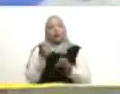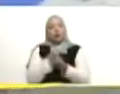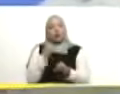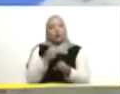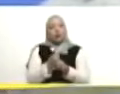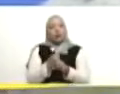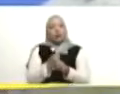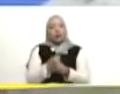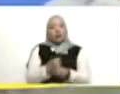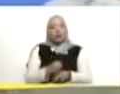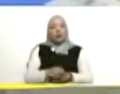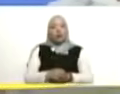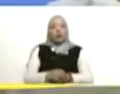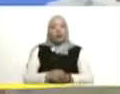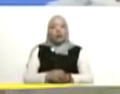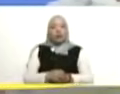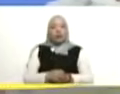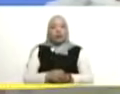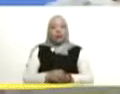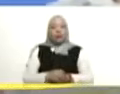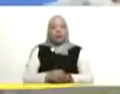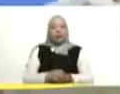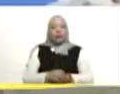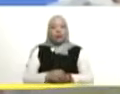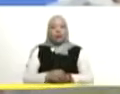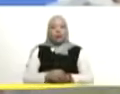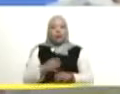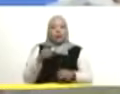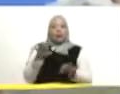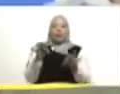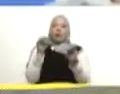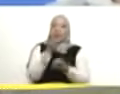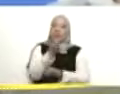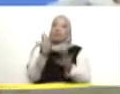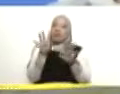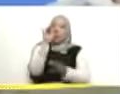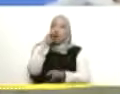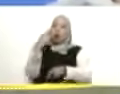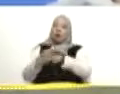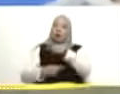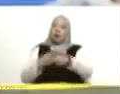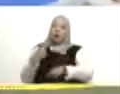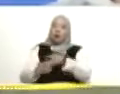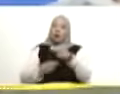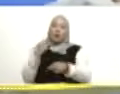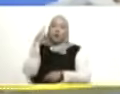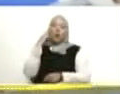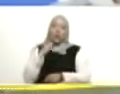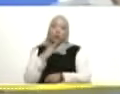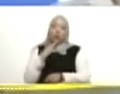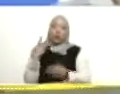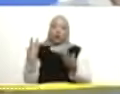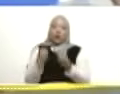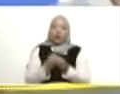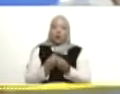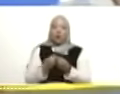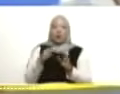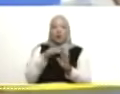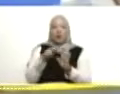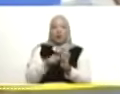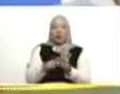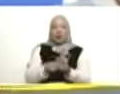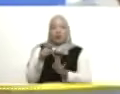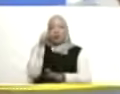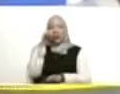del porvenir. De verdad que hoy, en un día tan especial, 25 años de la Revolución Bolivariana, donde, como muy bien usted hacía